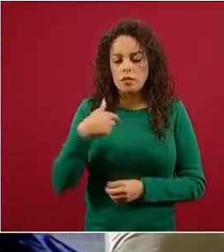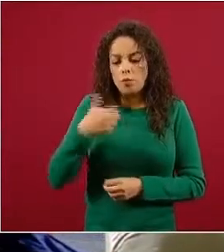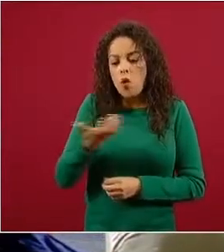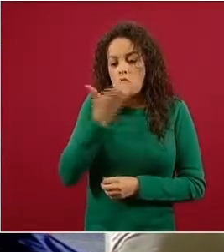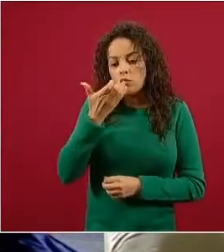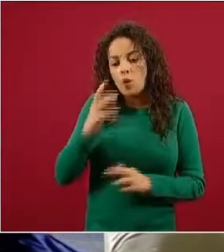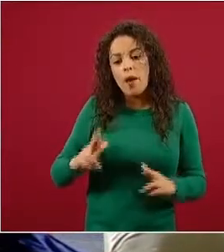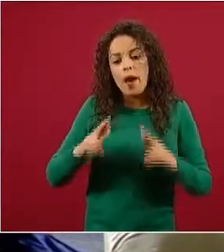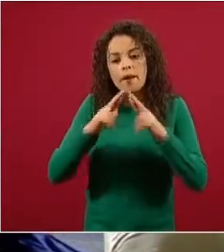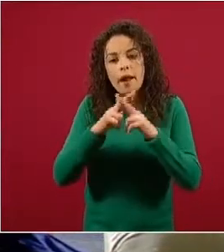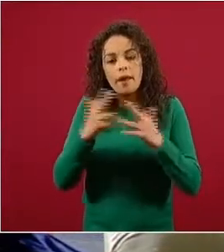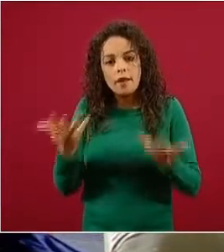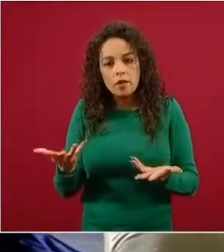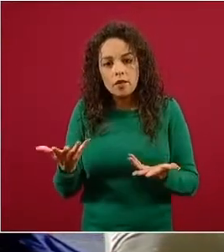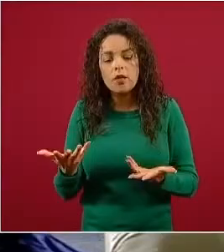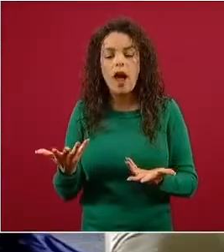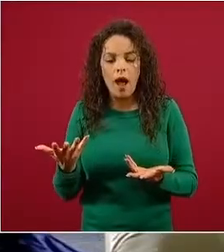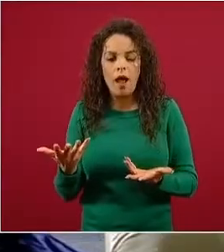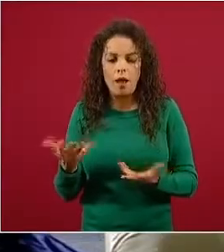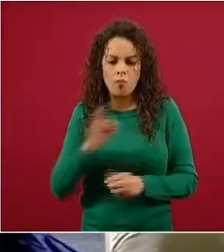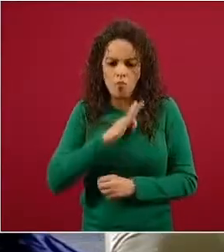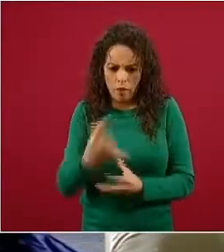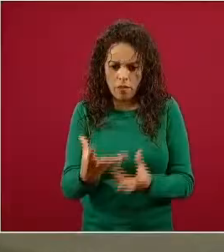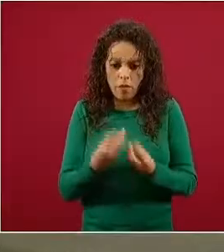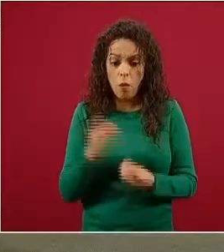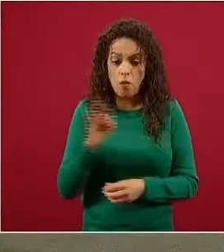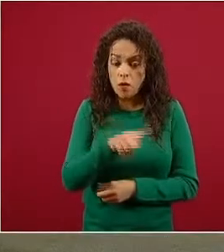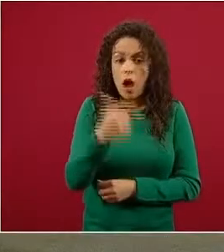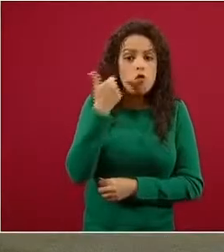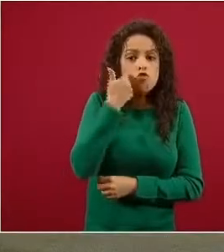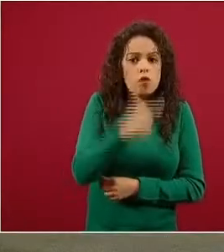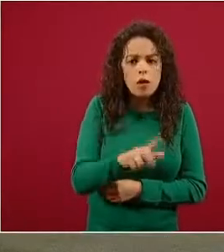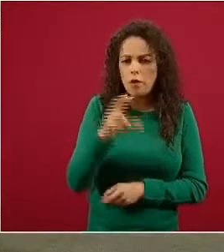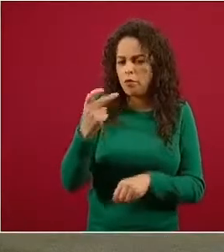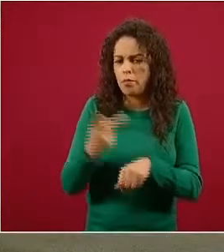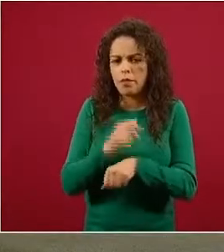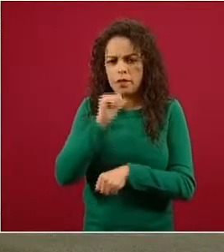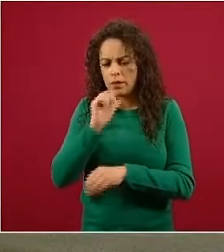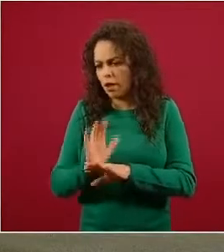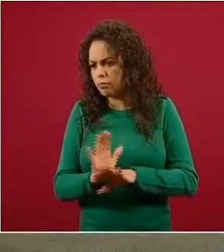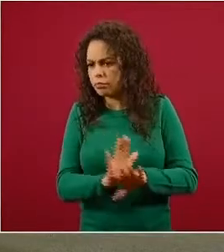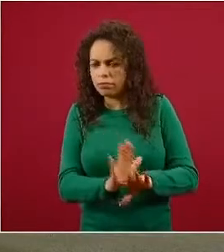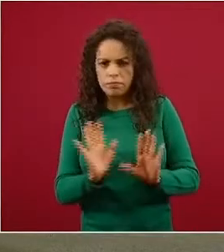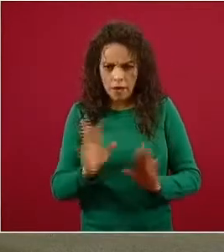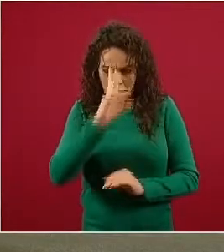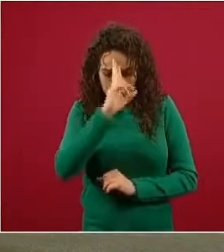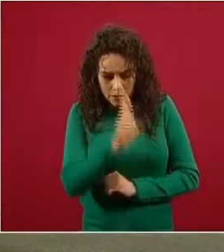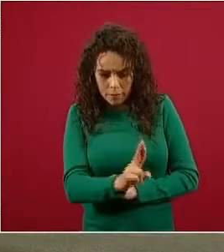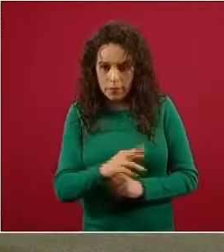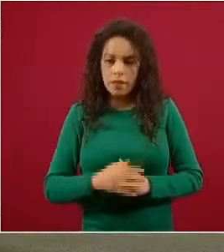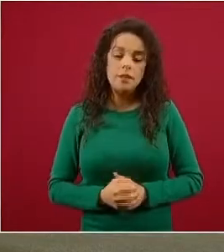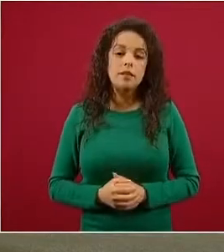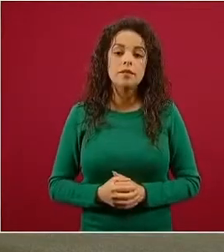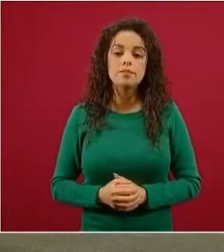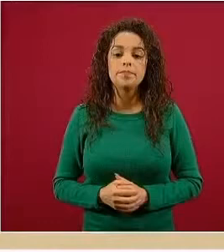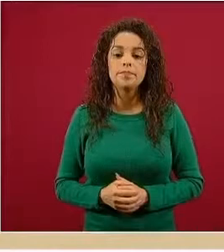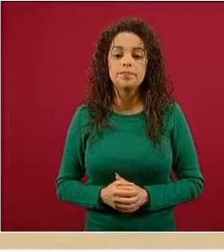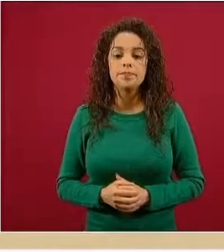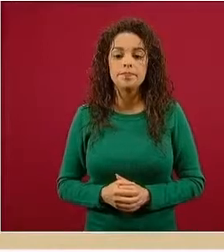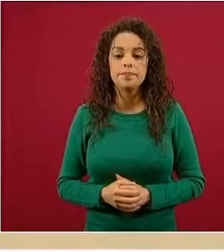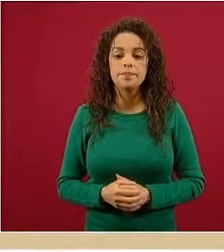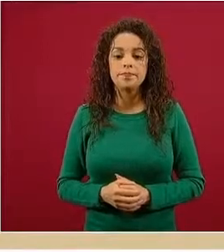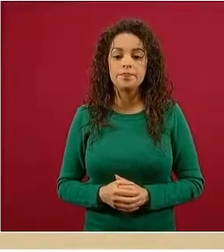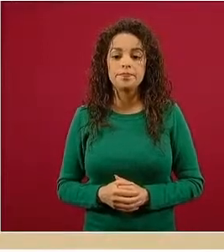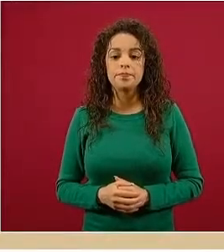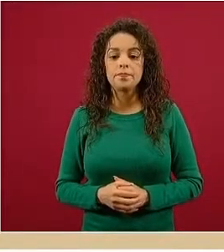pueden entenderlo si se les da una explicación también de la irreversibilidad. Y lo más importante es ser honestos y evitar